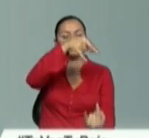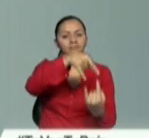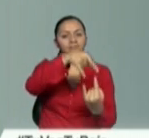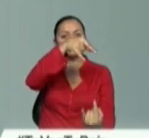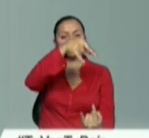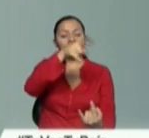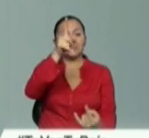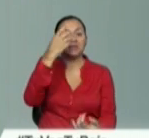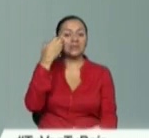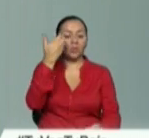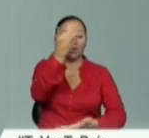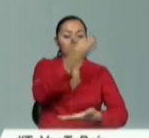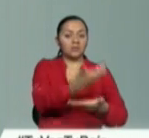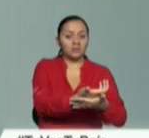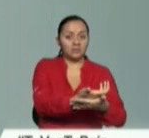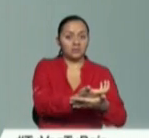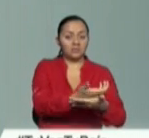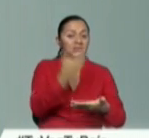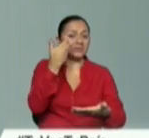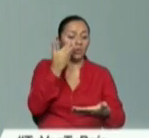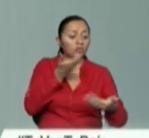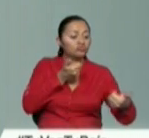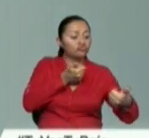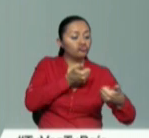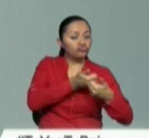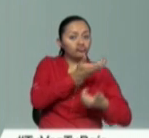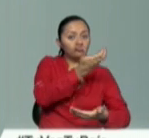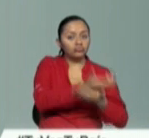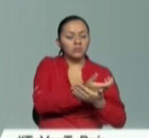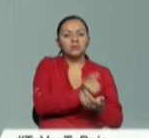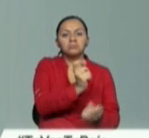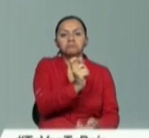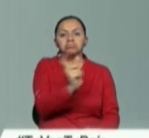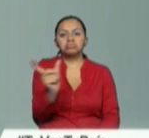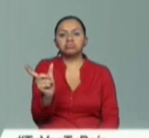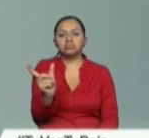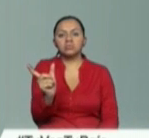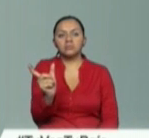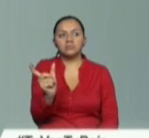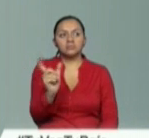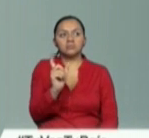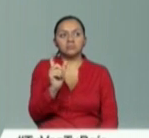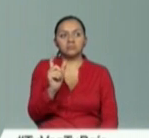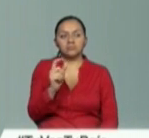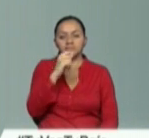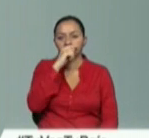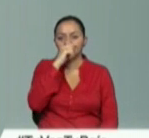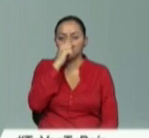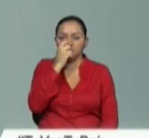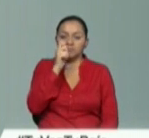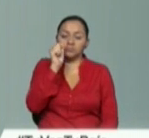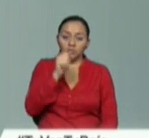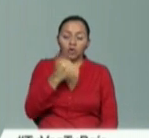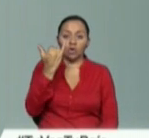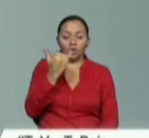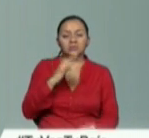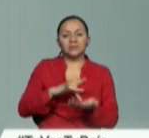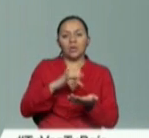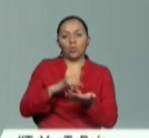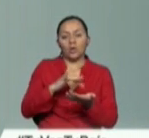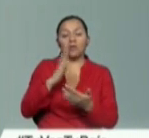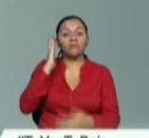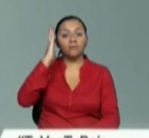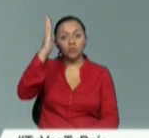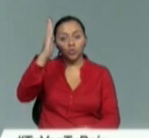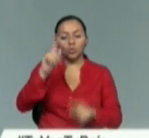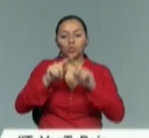celular Entonces al acercar el celular podemos cargar eh la batería alimentar eh Por ahora solo los celulares y en un